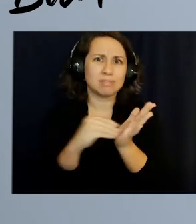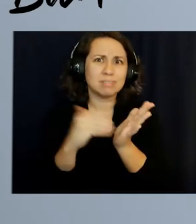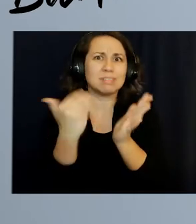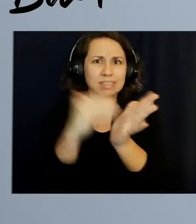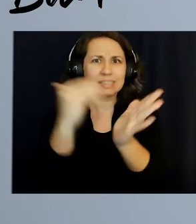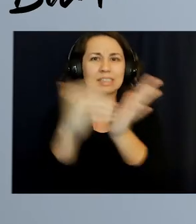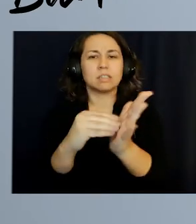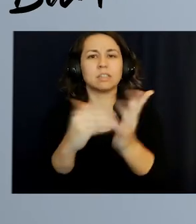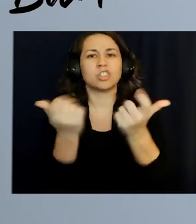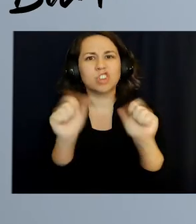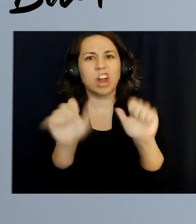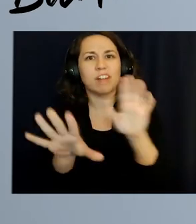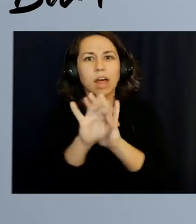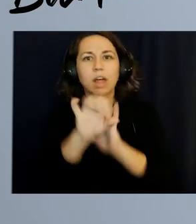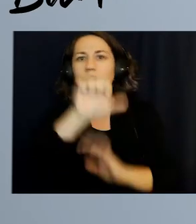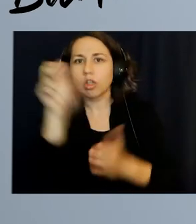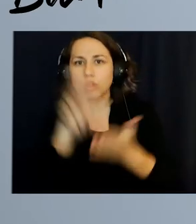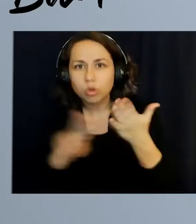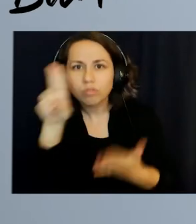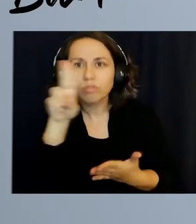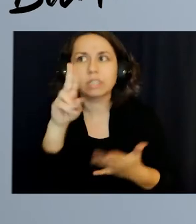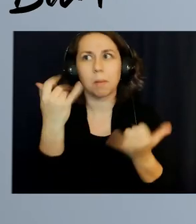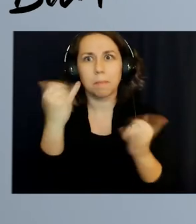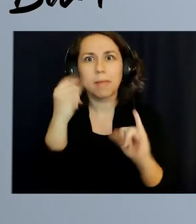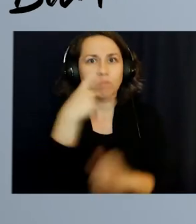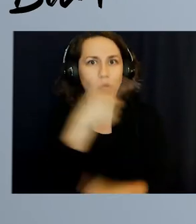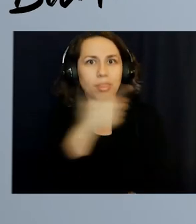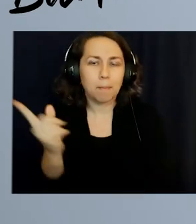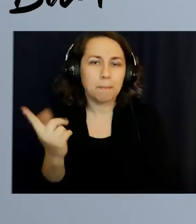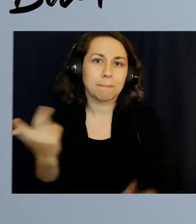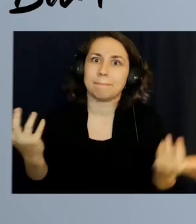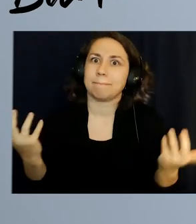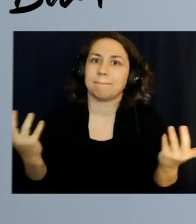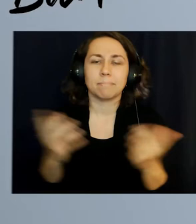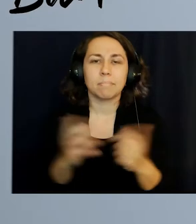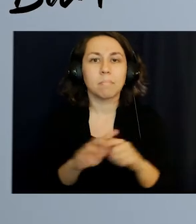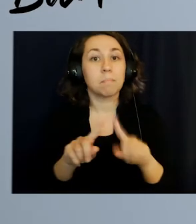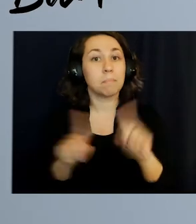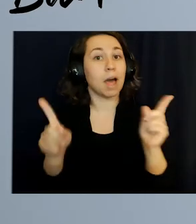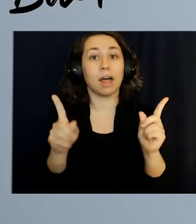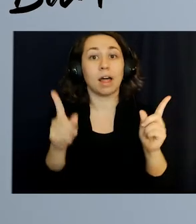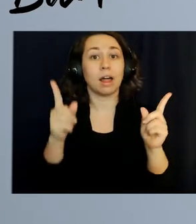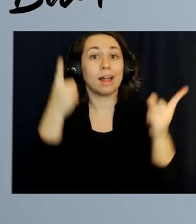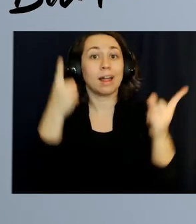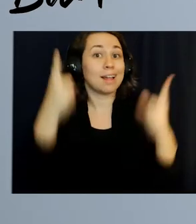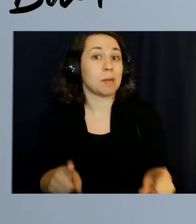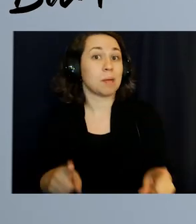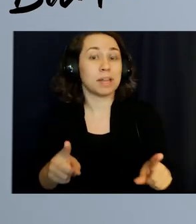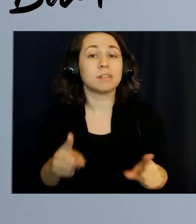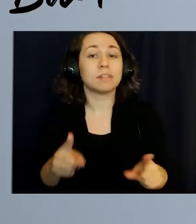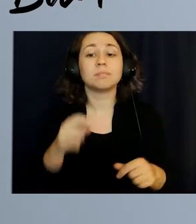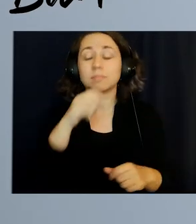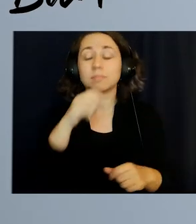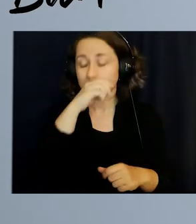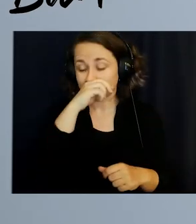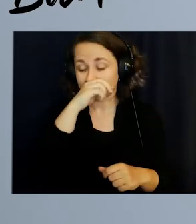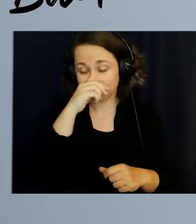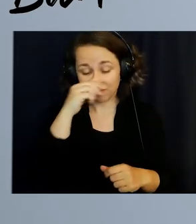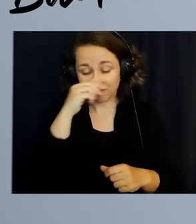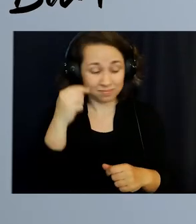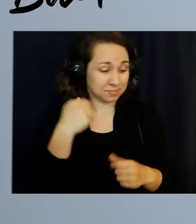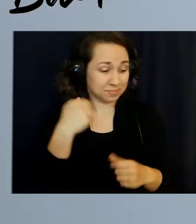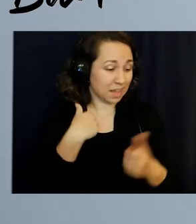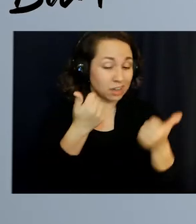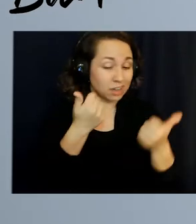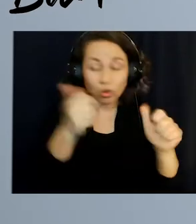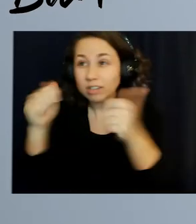puedes venir a jugar para nosotros. Me transferí allí 5 meses después de llegar a Oklahoma, enero del 17, y